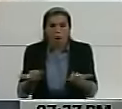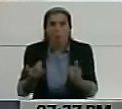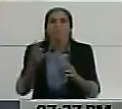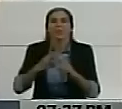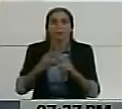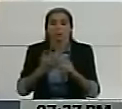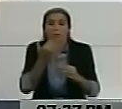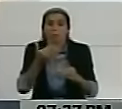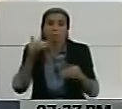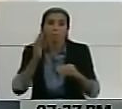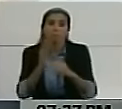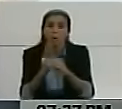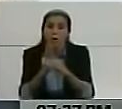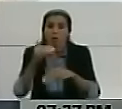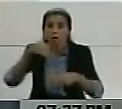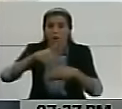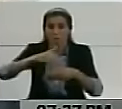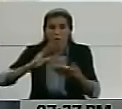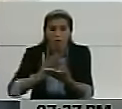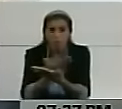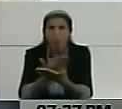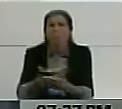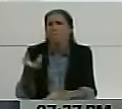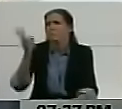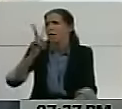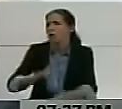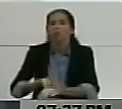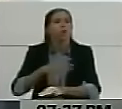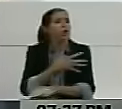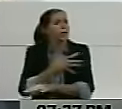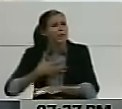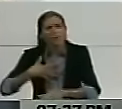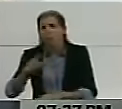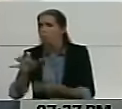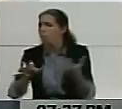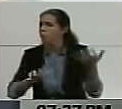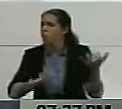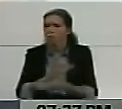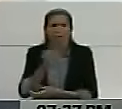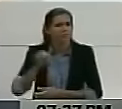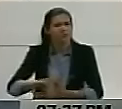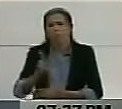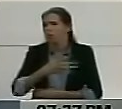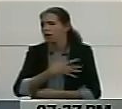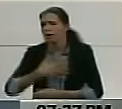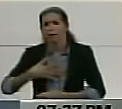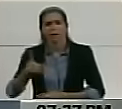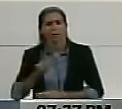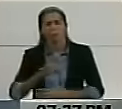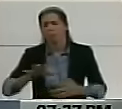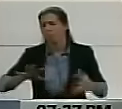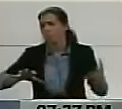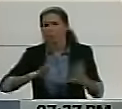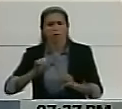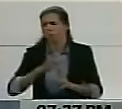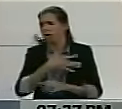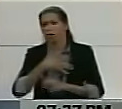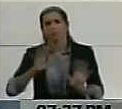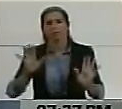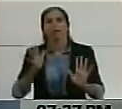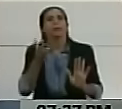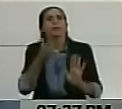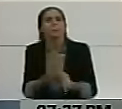los efectos de evitar que este país estalle. Nosotros no queremos un estallido social en Venezuela. ¿Qué pasa si